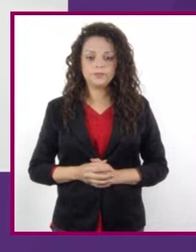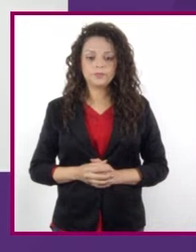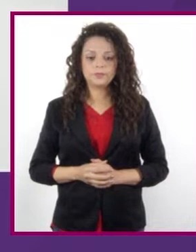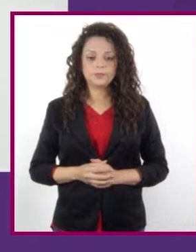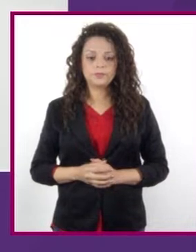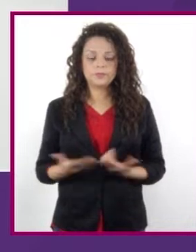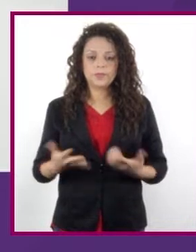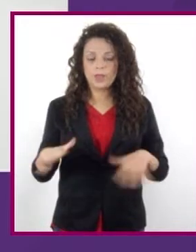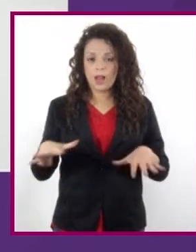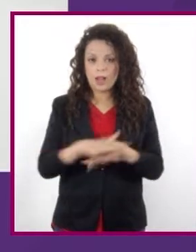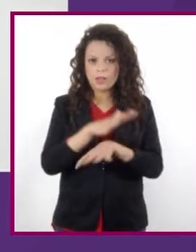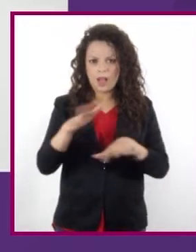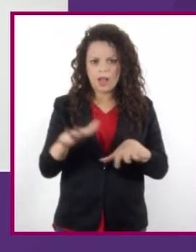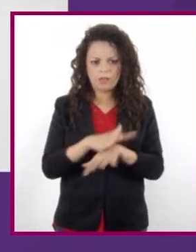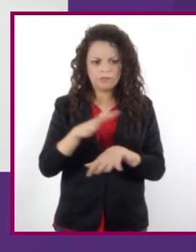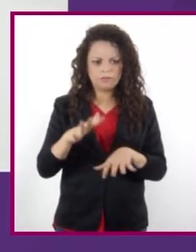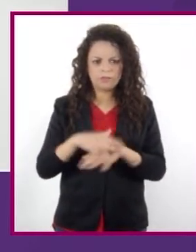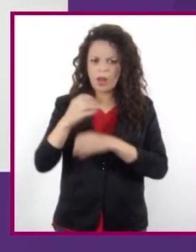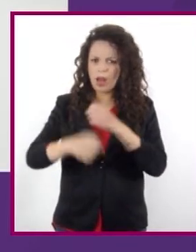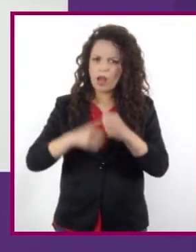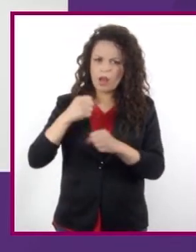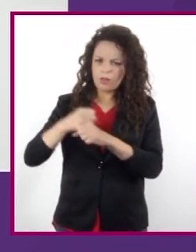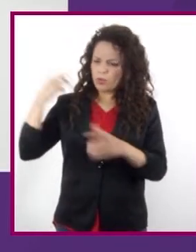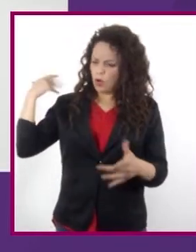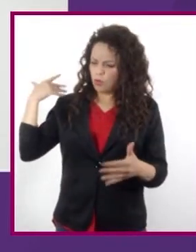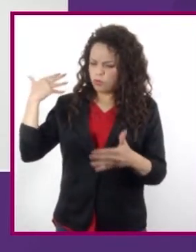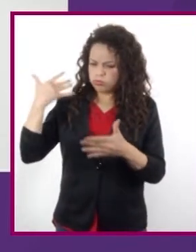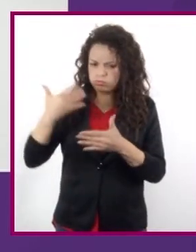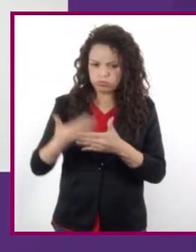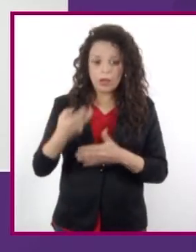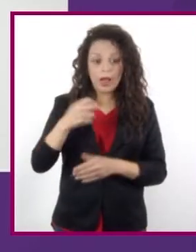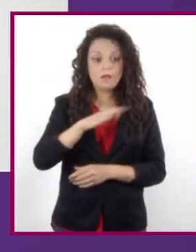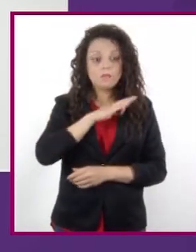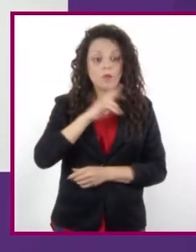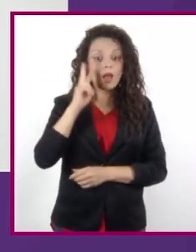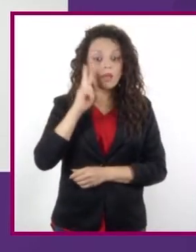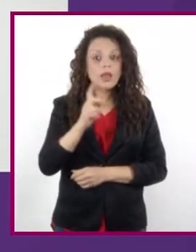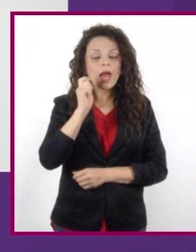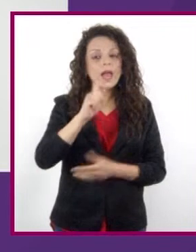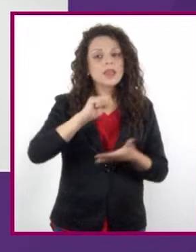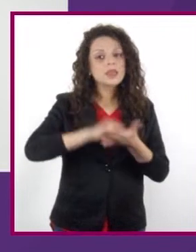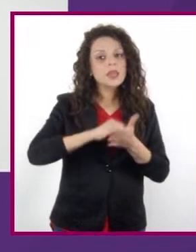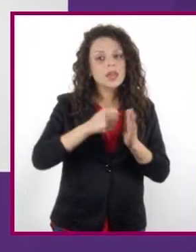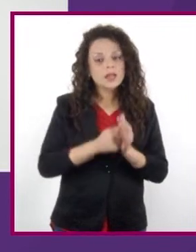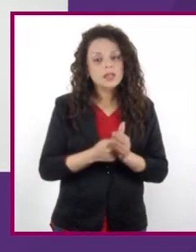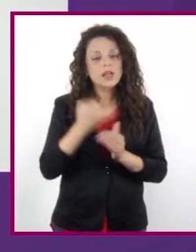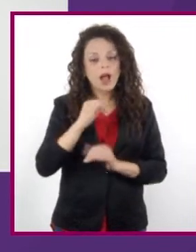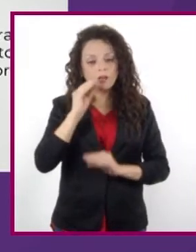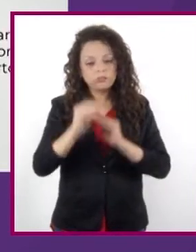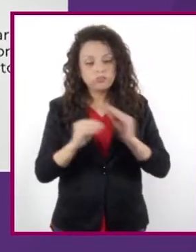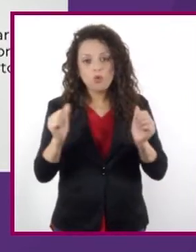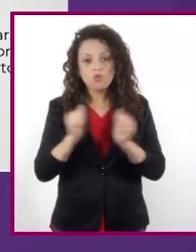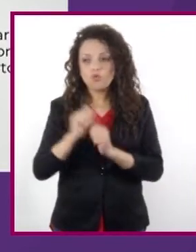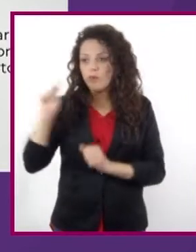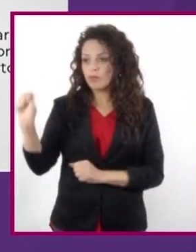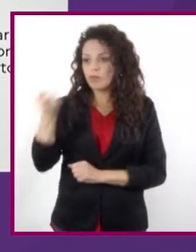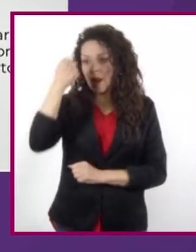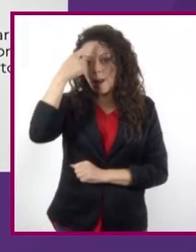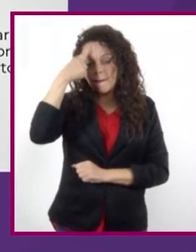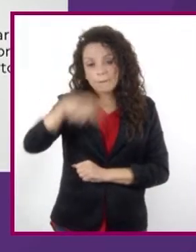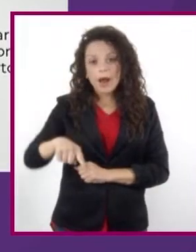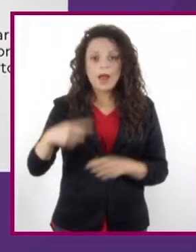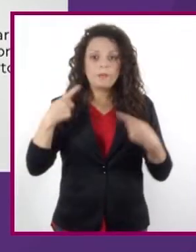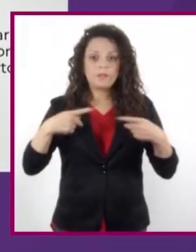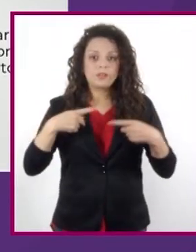Los cambios sufridos a lo largo del tiempo muestran la aplicación de la técnica y la tecnología para el bienestar de las personas.